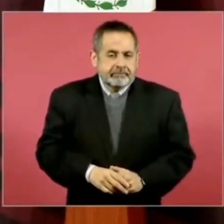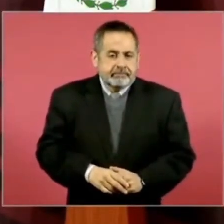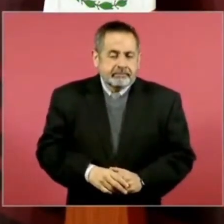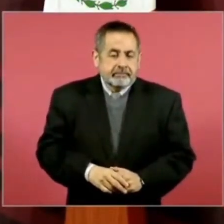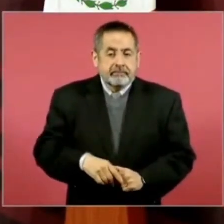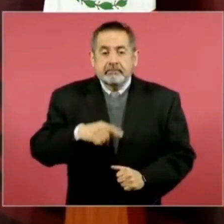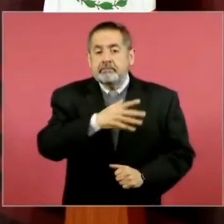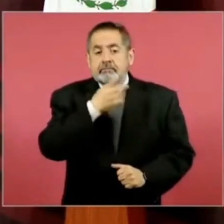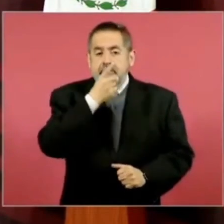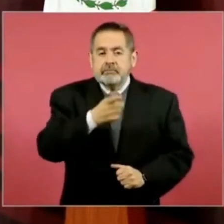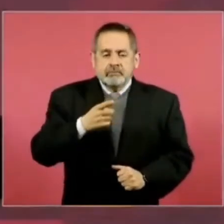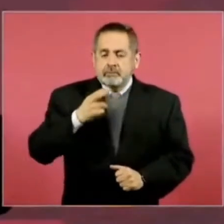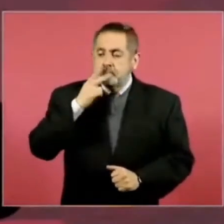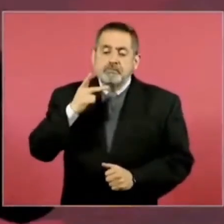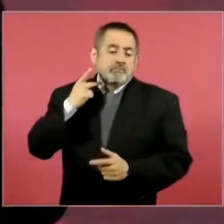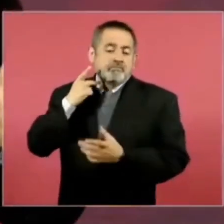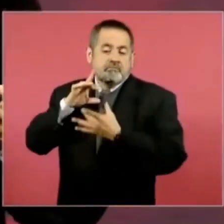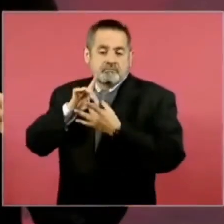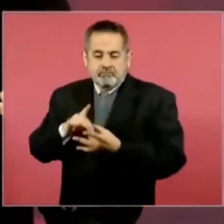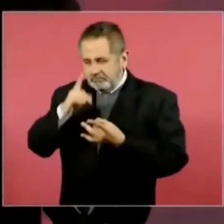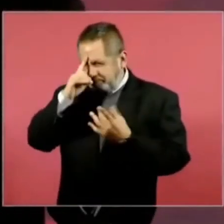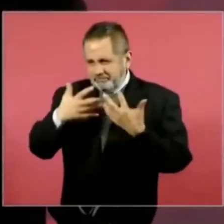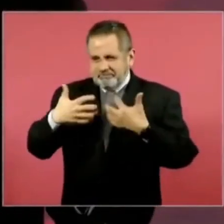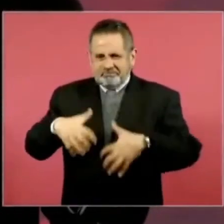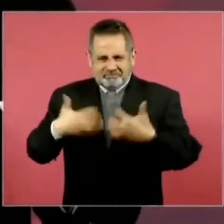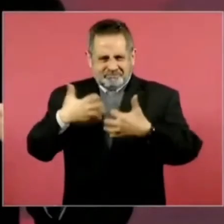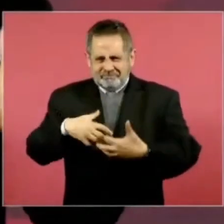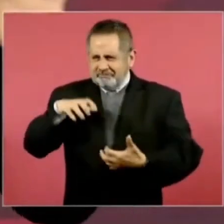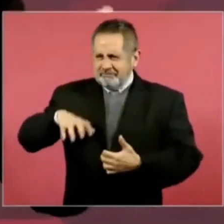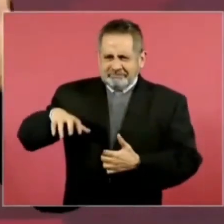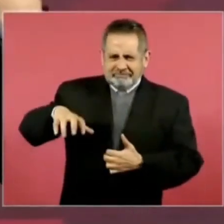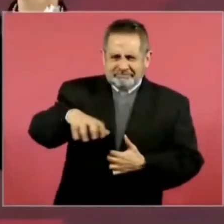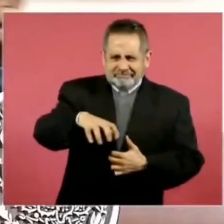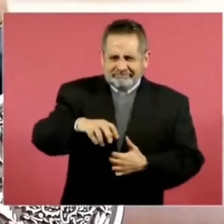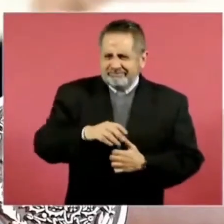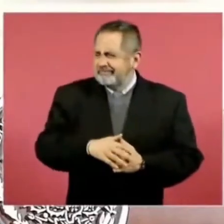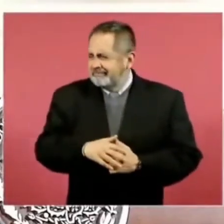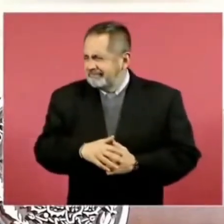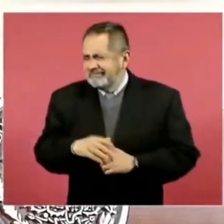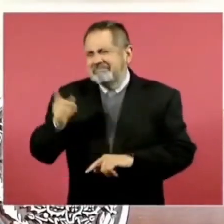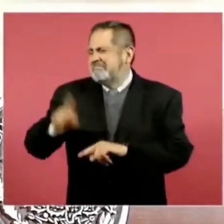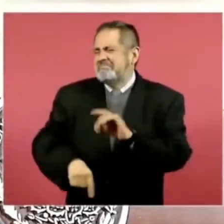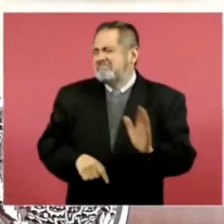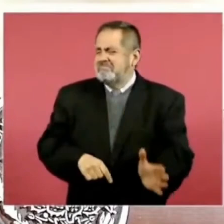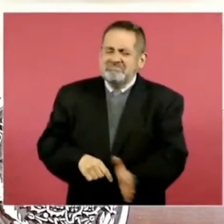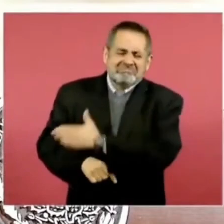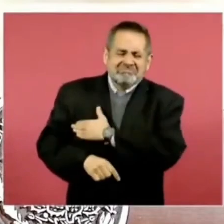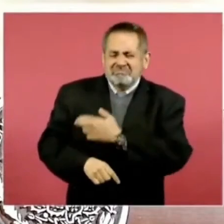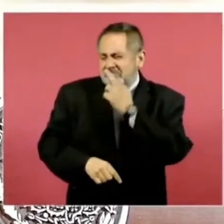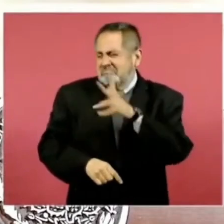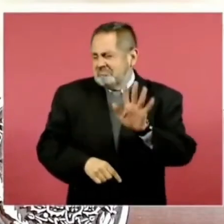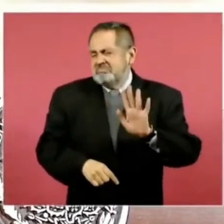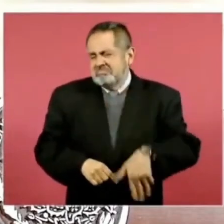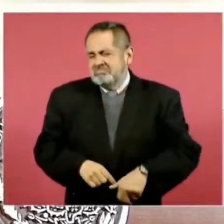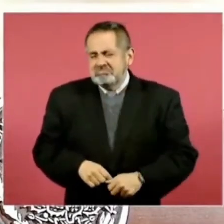sostuvo que la mejor política industrial era la que no existía.